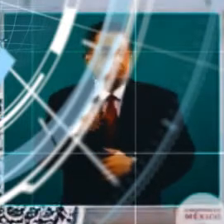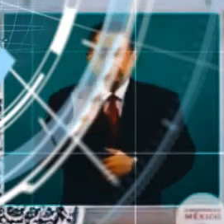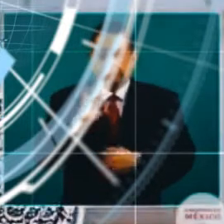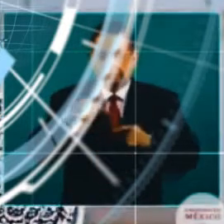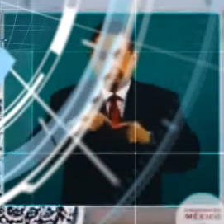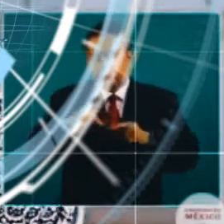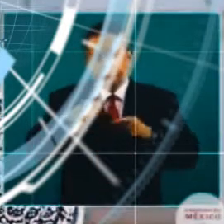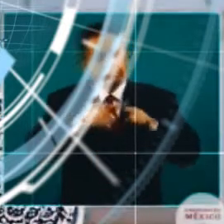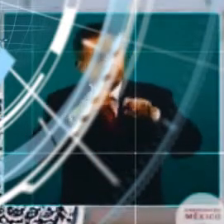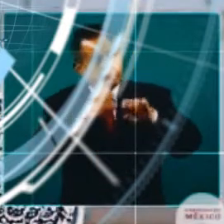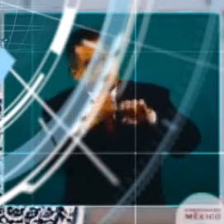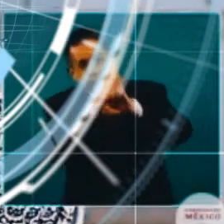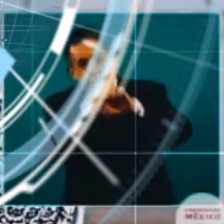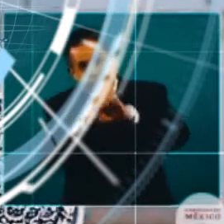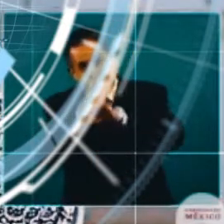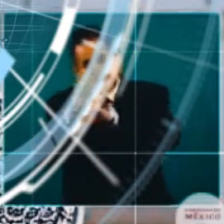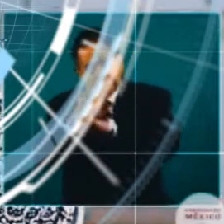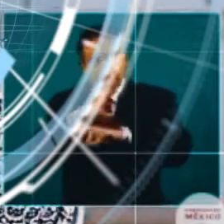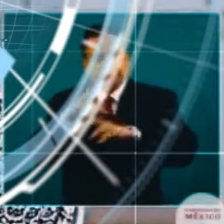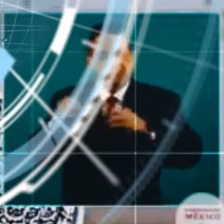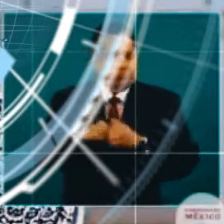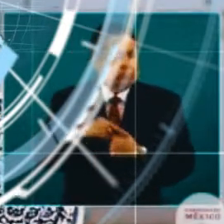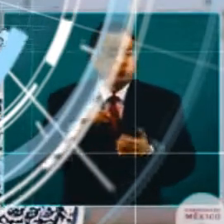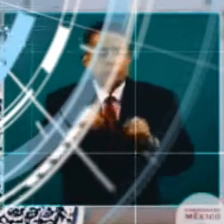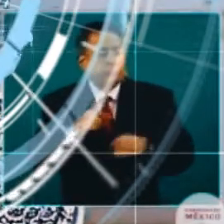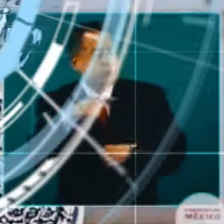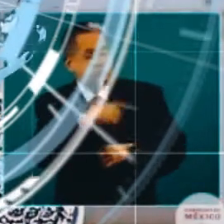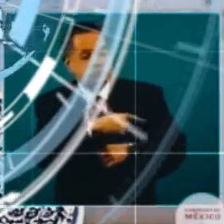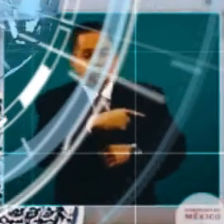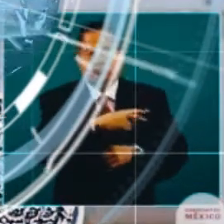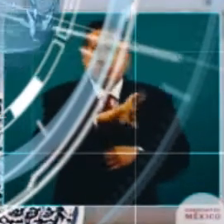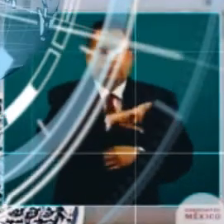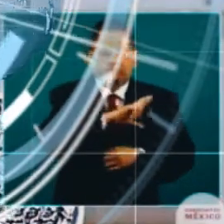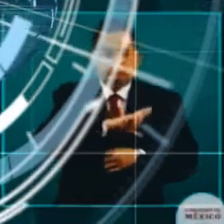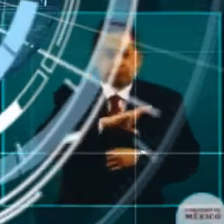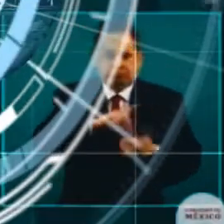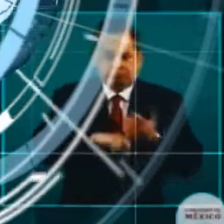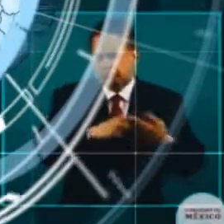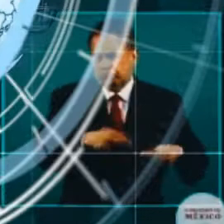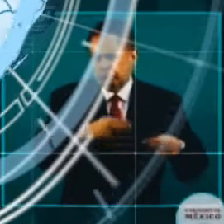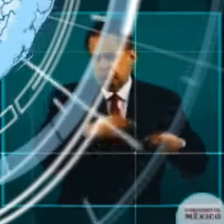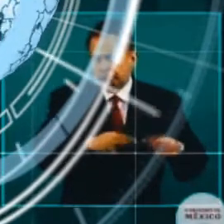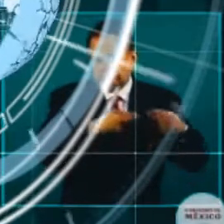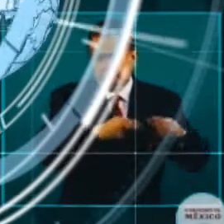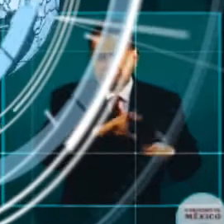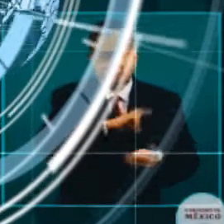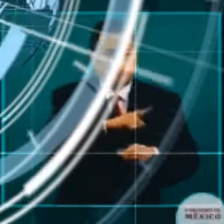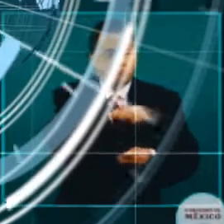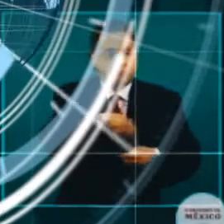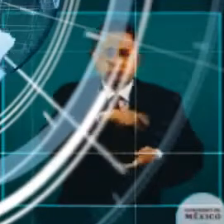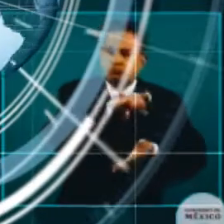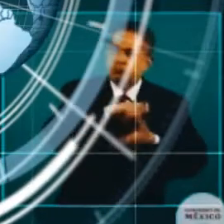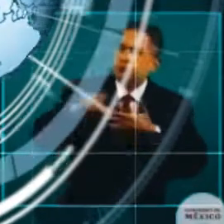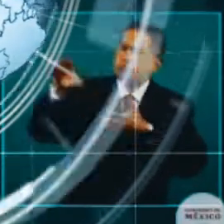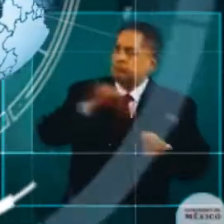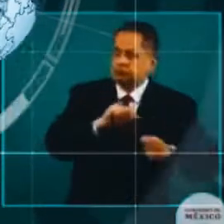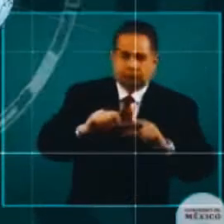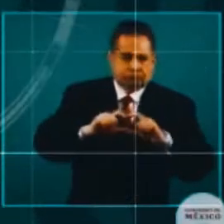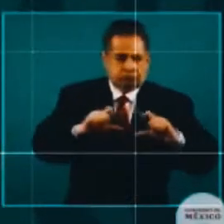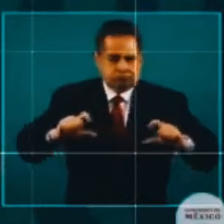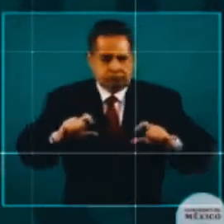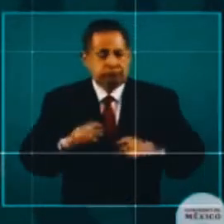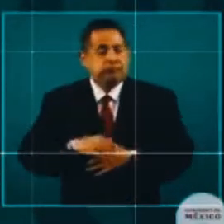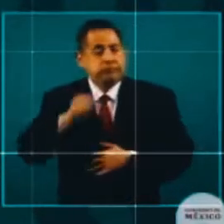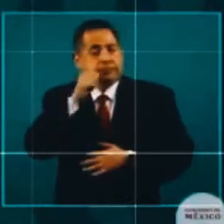los estados e incluso de la iniciativa privada para la adquisición de las vacunas. El día de ayer,